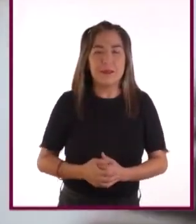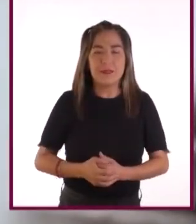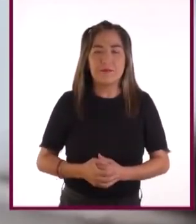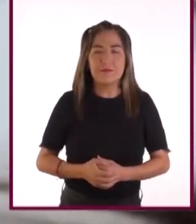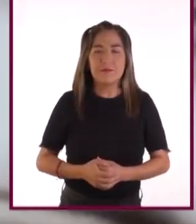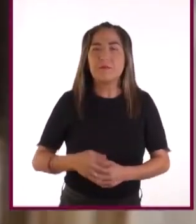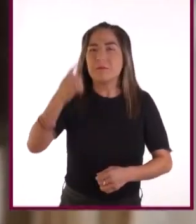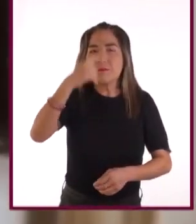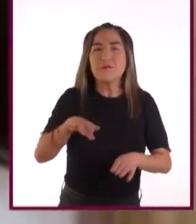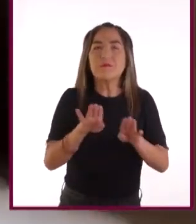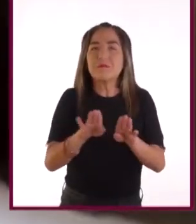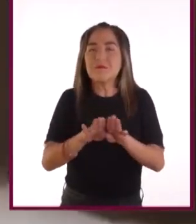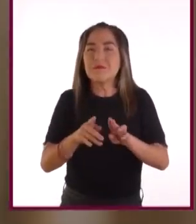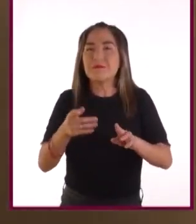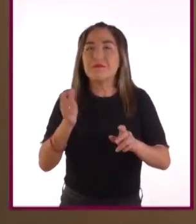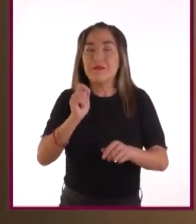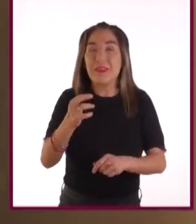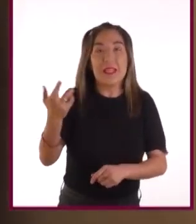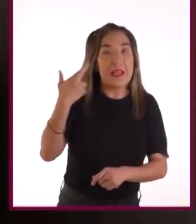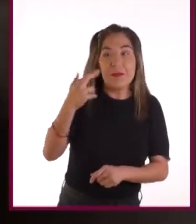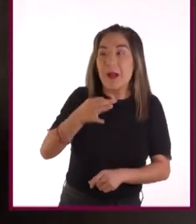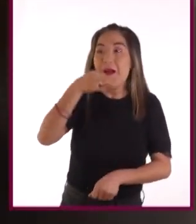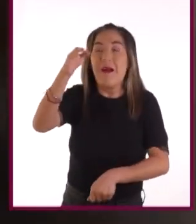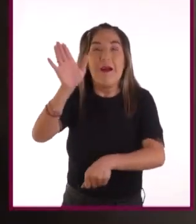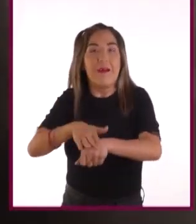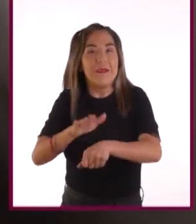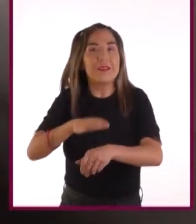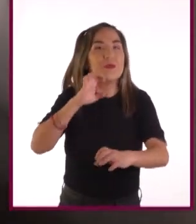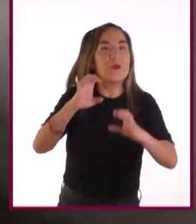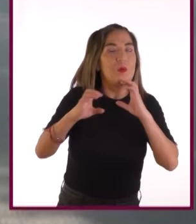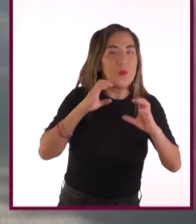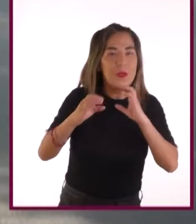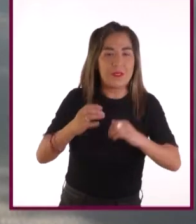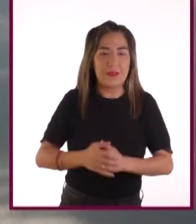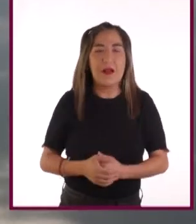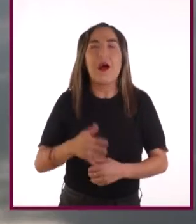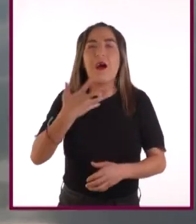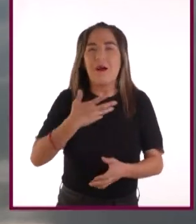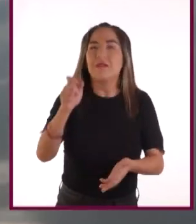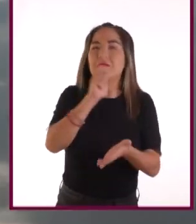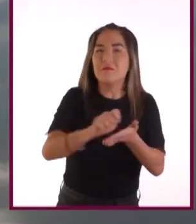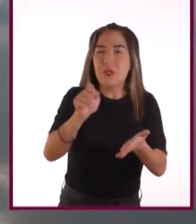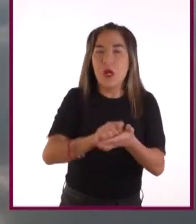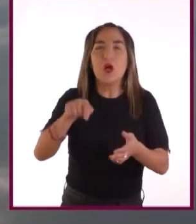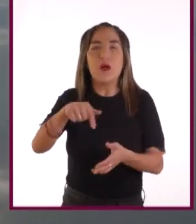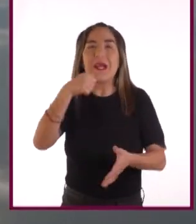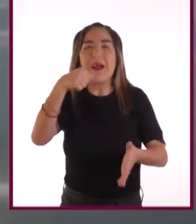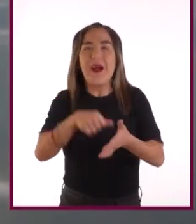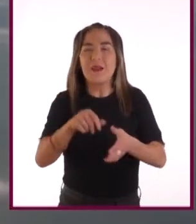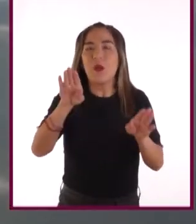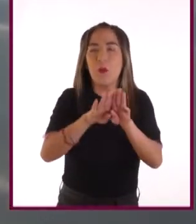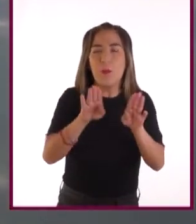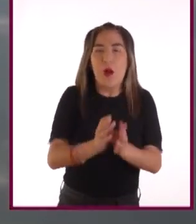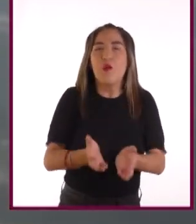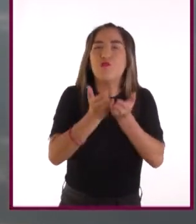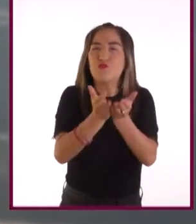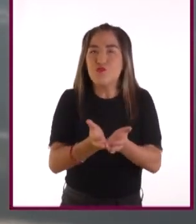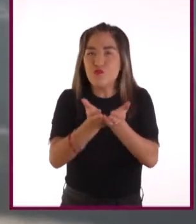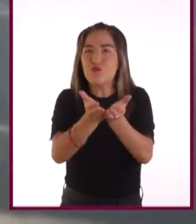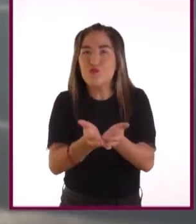principal como la instrumental para sintonizar ciertas estaciones de radio para comunicación. Viene escrito siempre en las cartas de